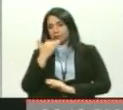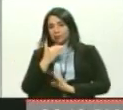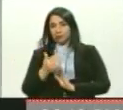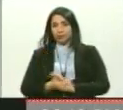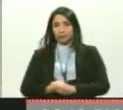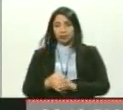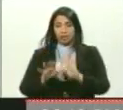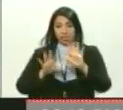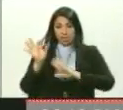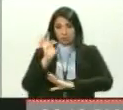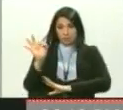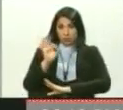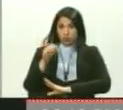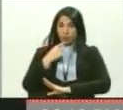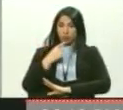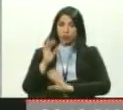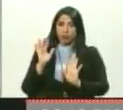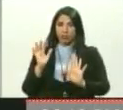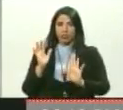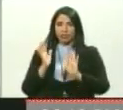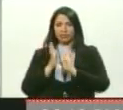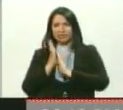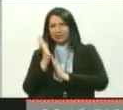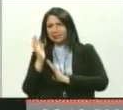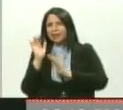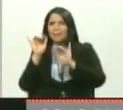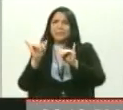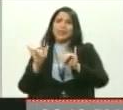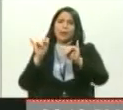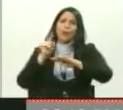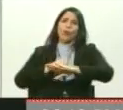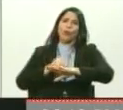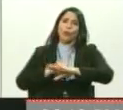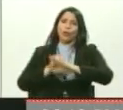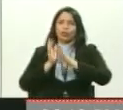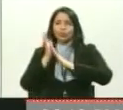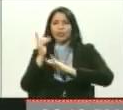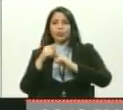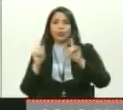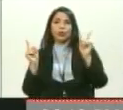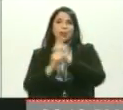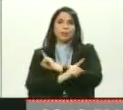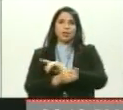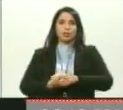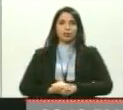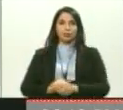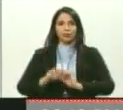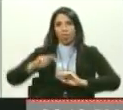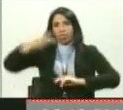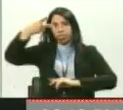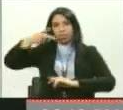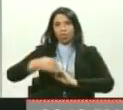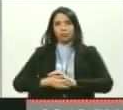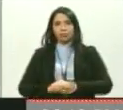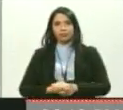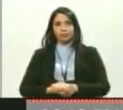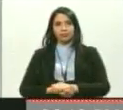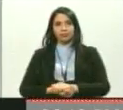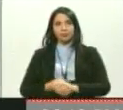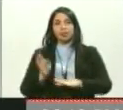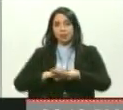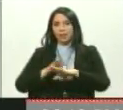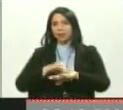El 15% dice estoy durmiendo las mismas horas de sueño, pero cambié el horario. Al revés. Al revés. ¿Qué te pasa